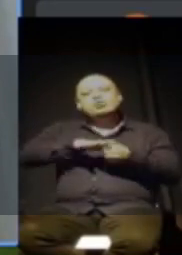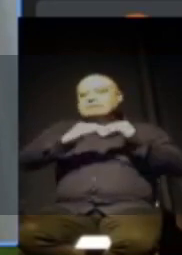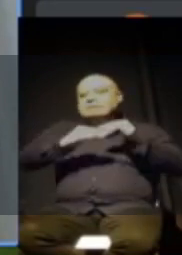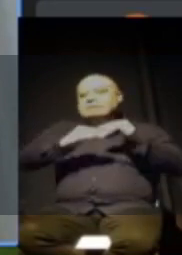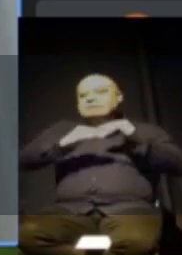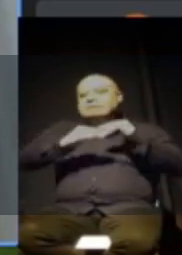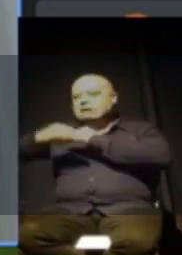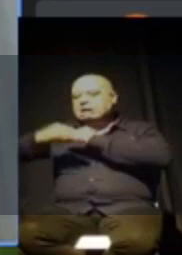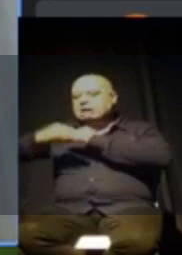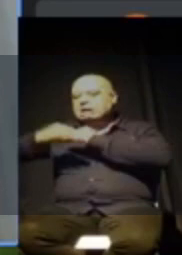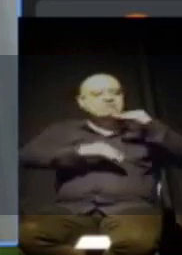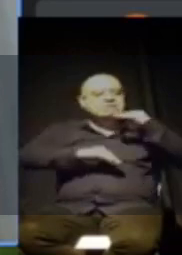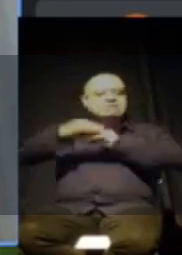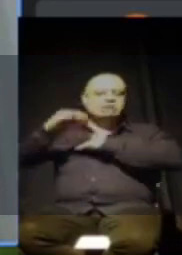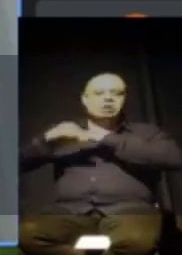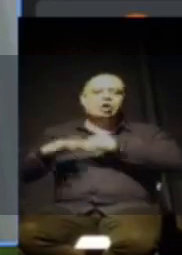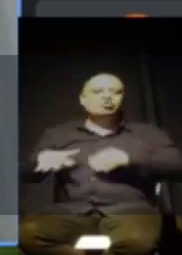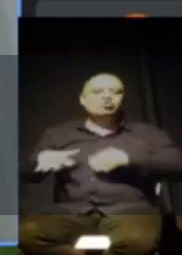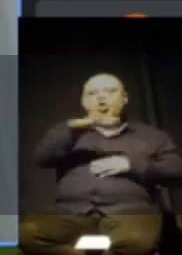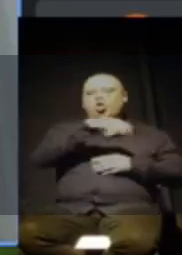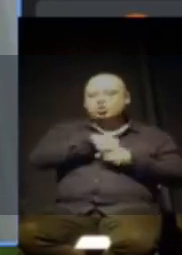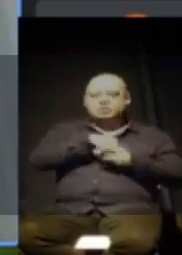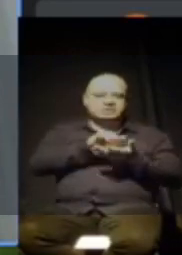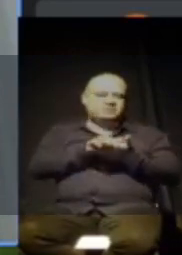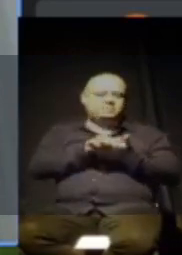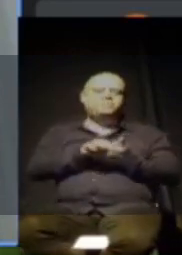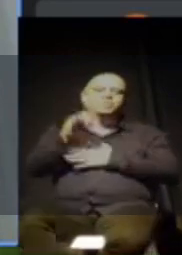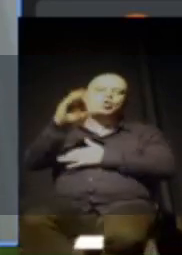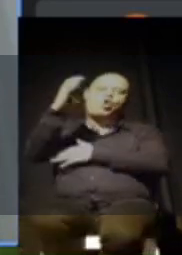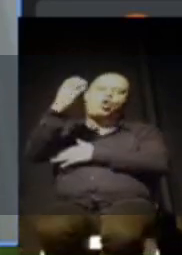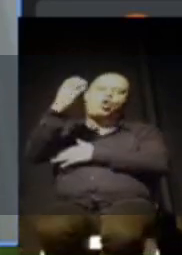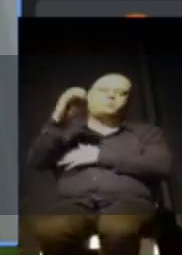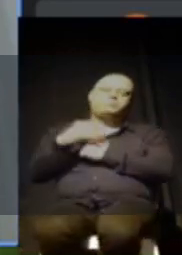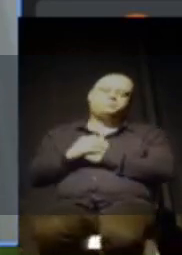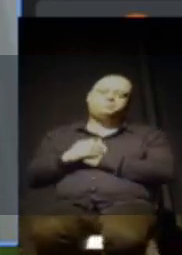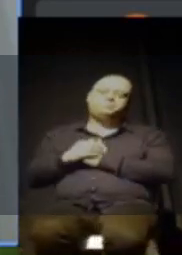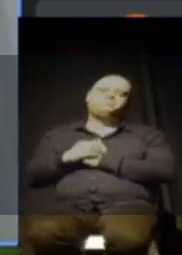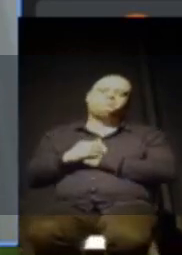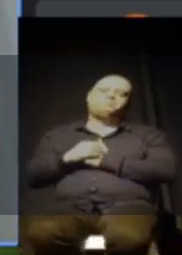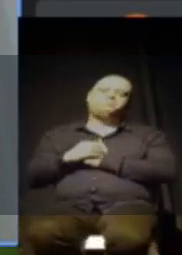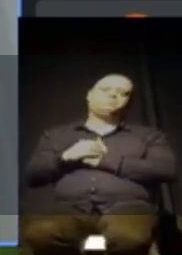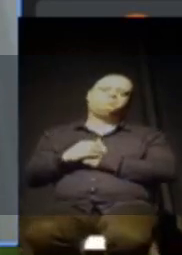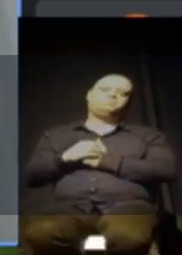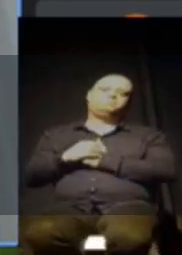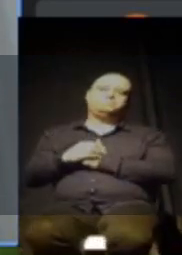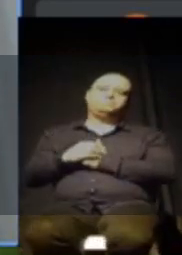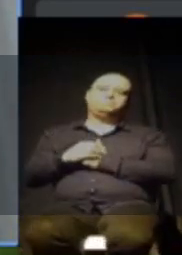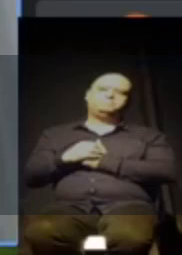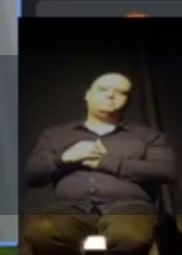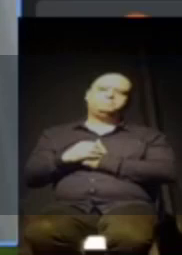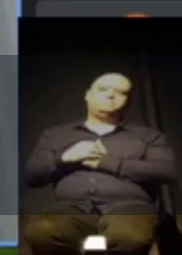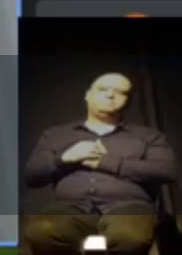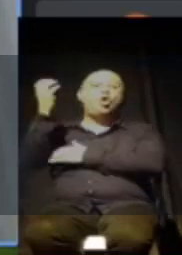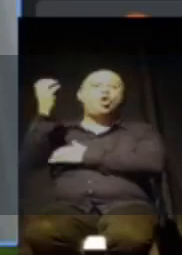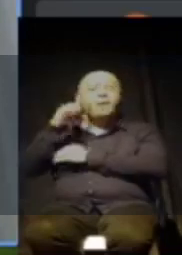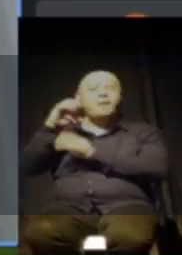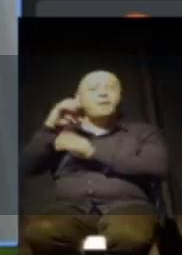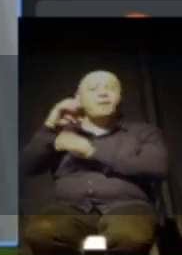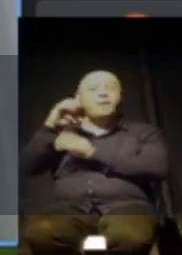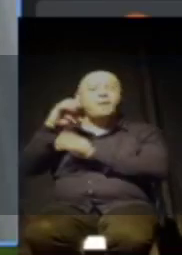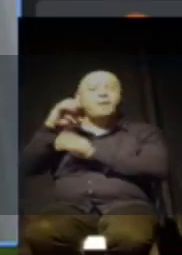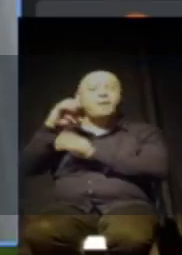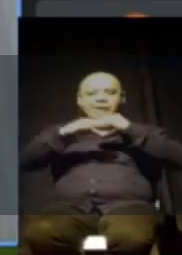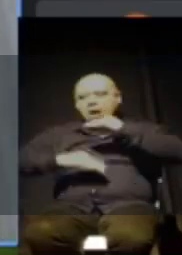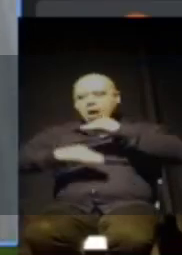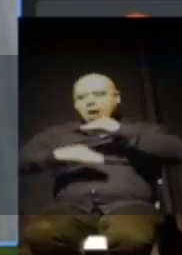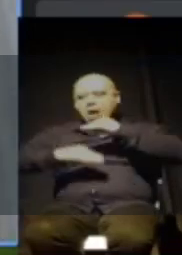en todos los aspectos. Colombia, entre los países más desiguales del mundo, pues tiene muchísimo